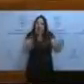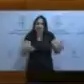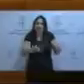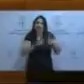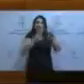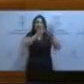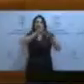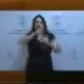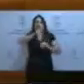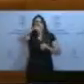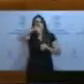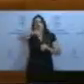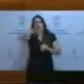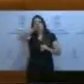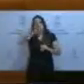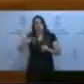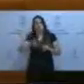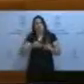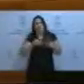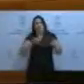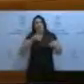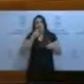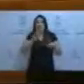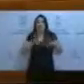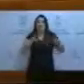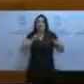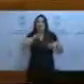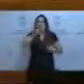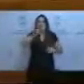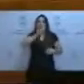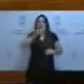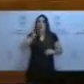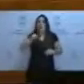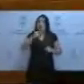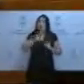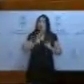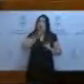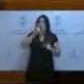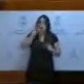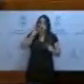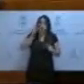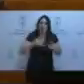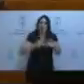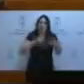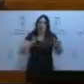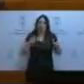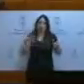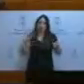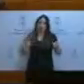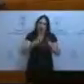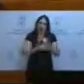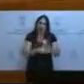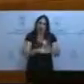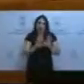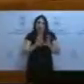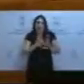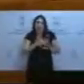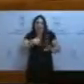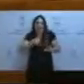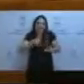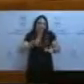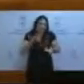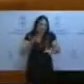7.000 metros cuadrados y una apertura en el 2011. Bueno, se abrió en el 2015, 4 años después, pero eso será por lo menos para nosotros lo de